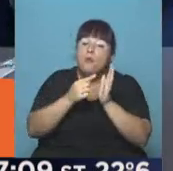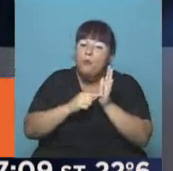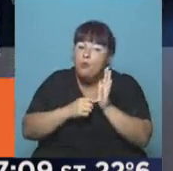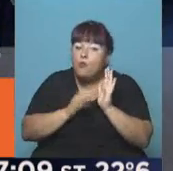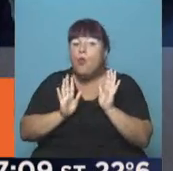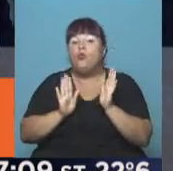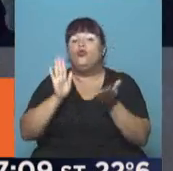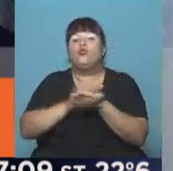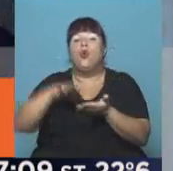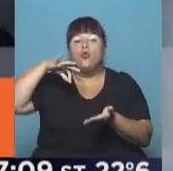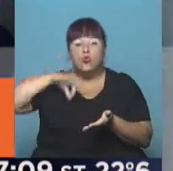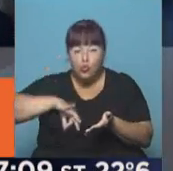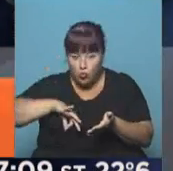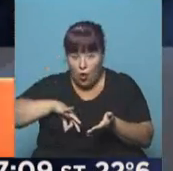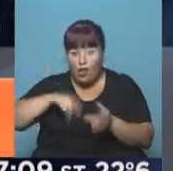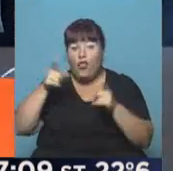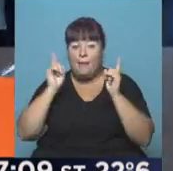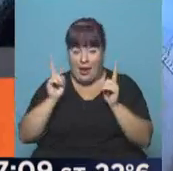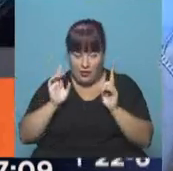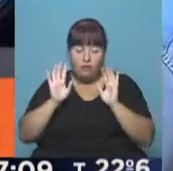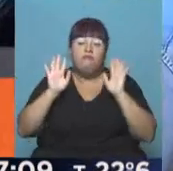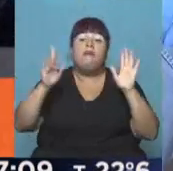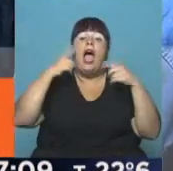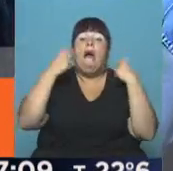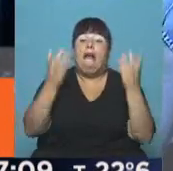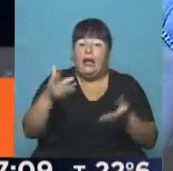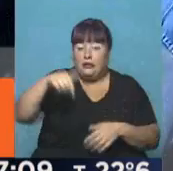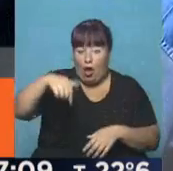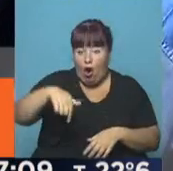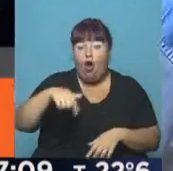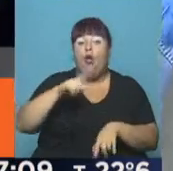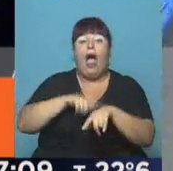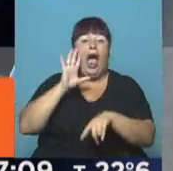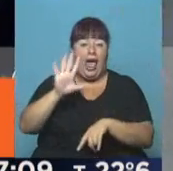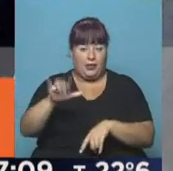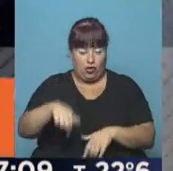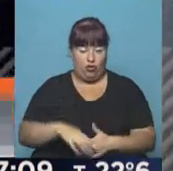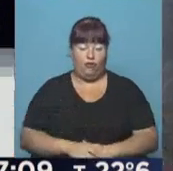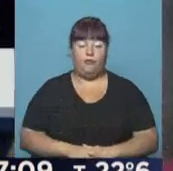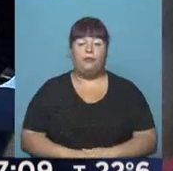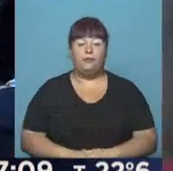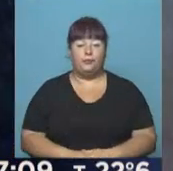dentro del sueldo de los docentes. Habrá que ver qué sucede a partir de las 17 de hoy.